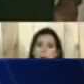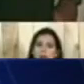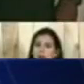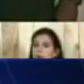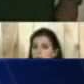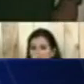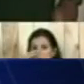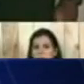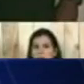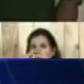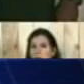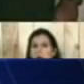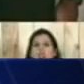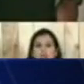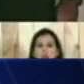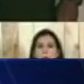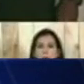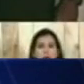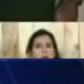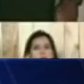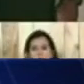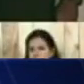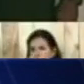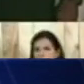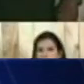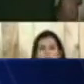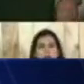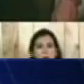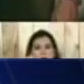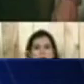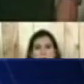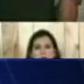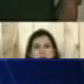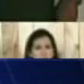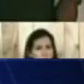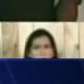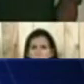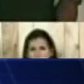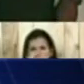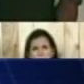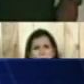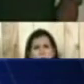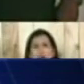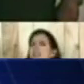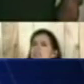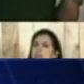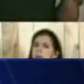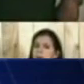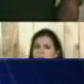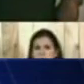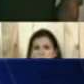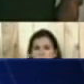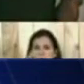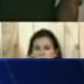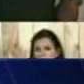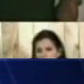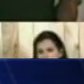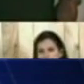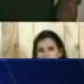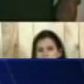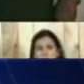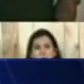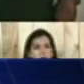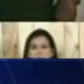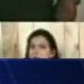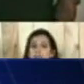Pudiéramos decir, la persona más contenta en este país el día de ayer, cuando se instaló esa mesa, fui yo.